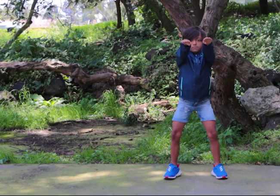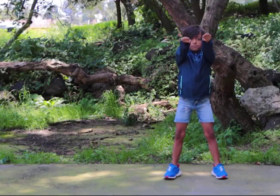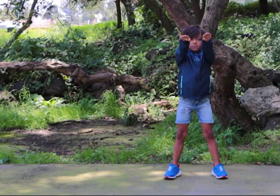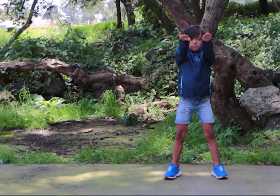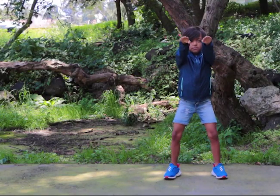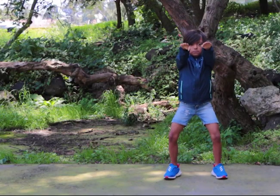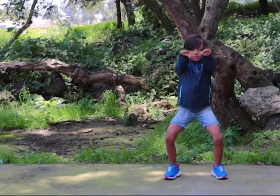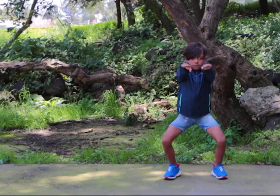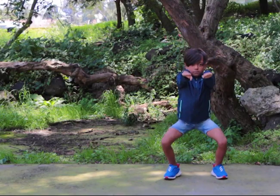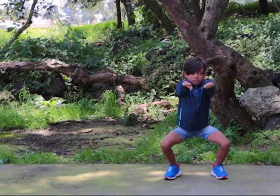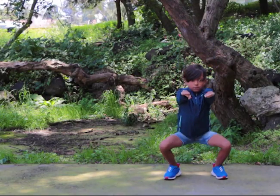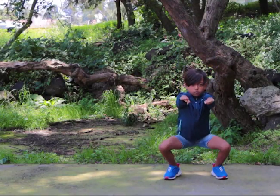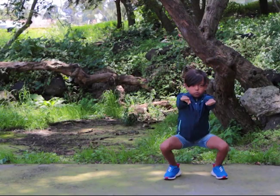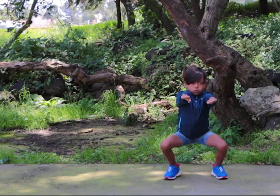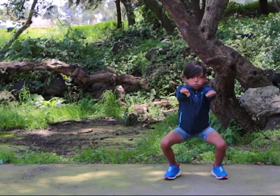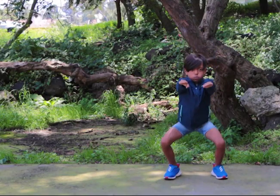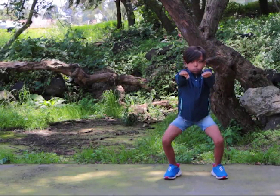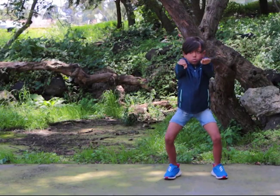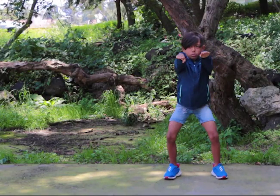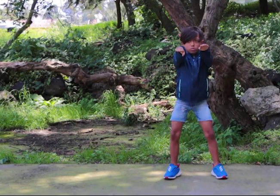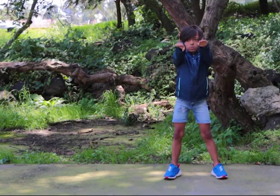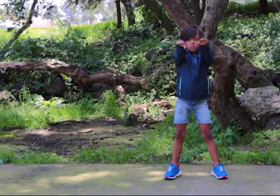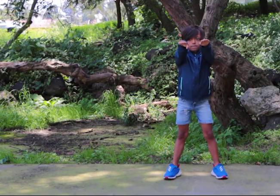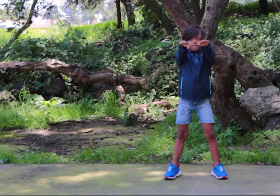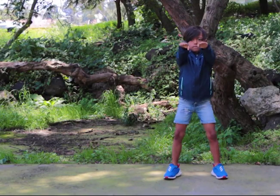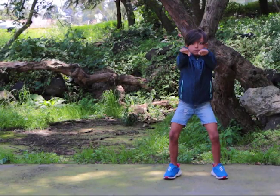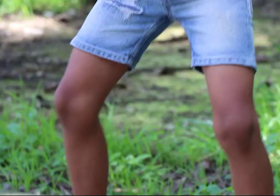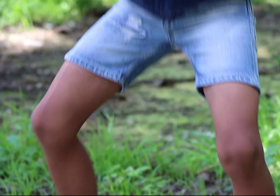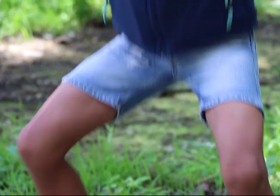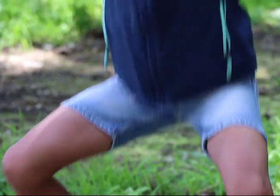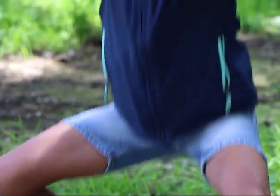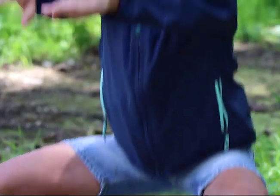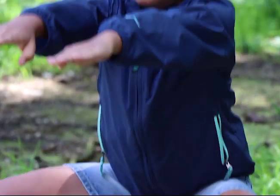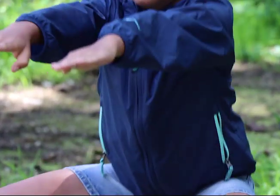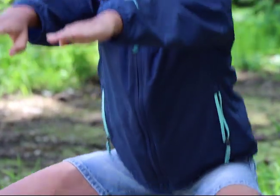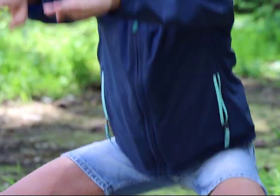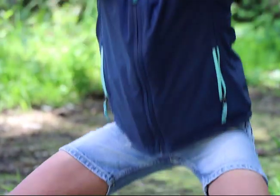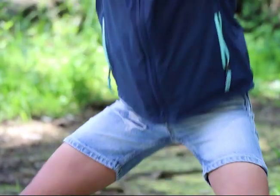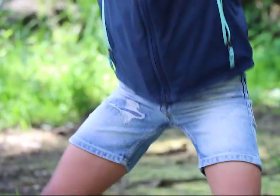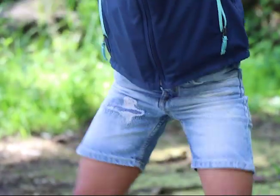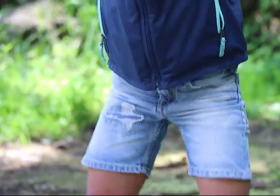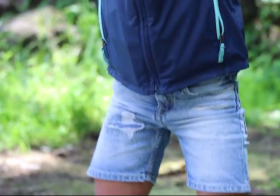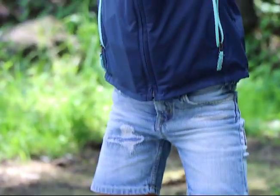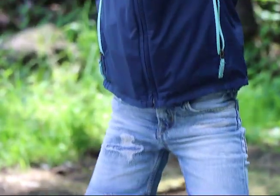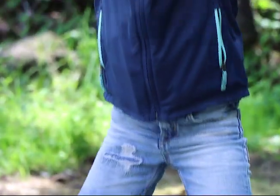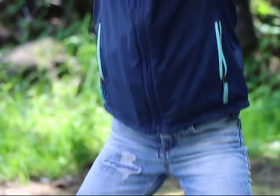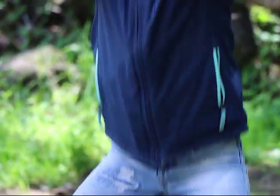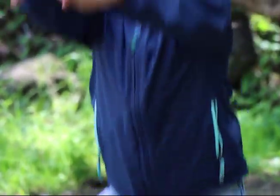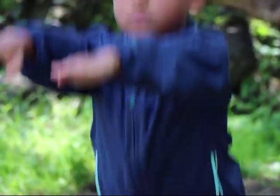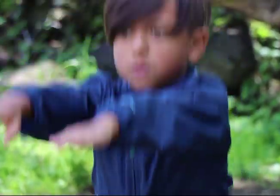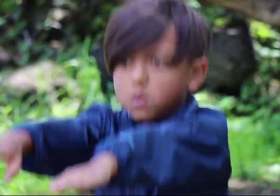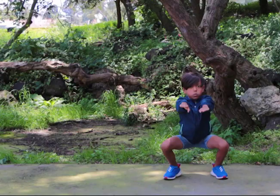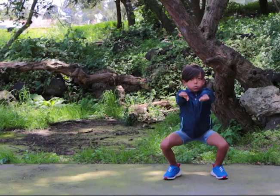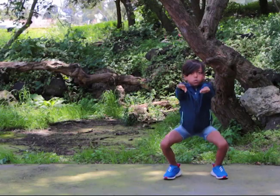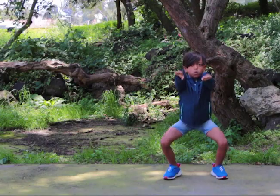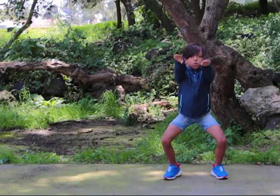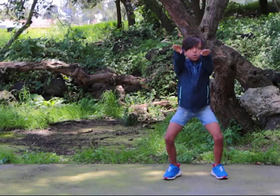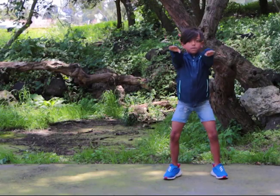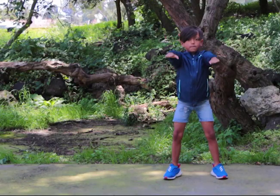Otra más. Bien trabajado. Respira. Bien. Una más.